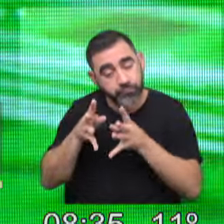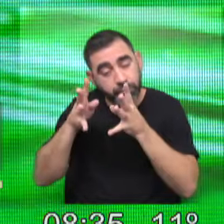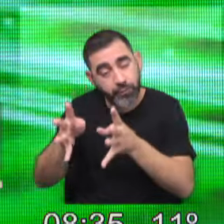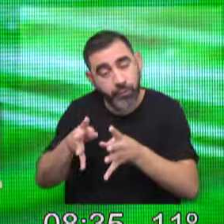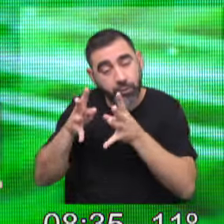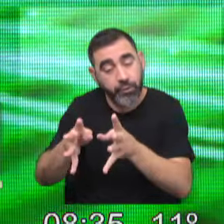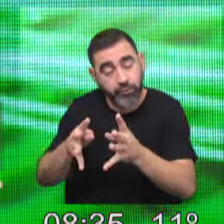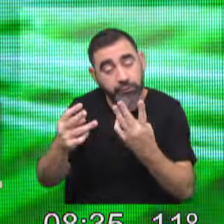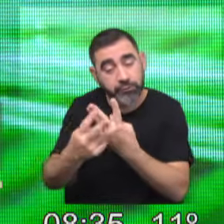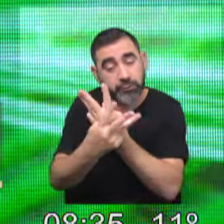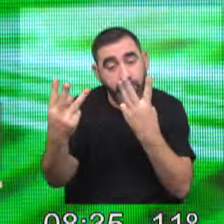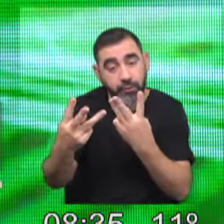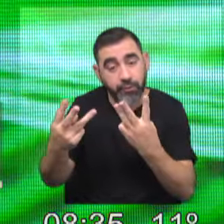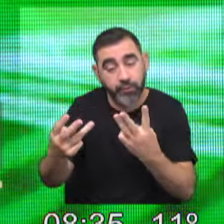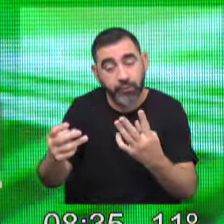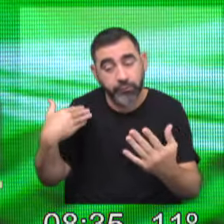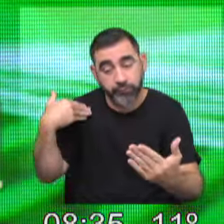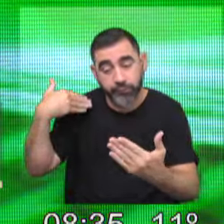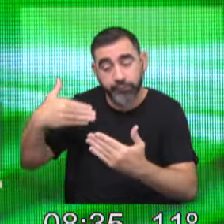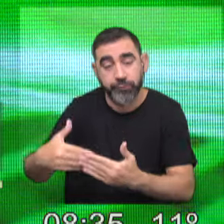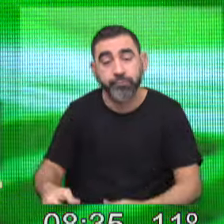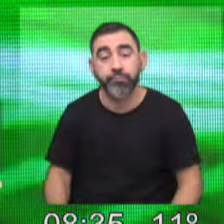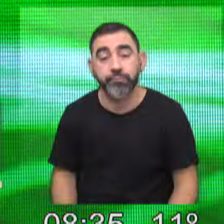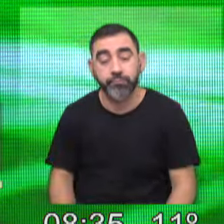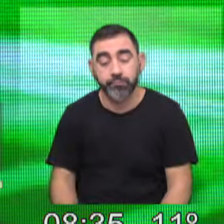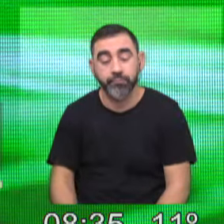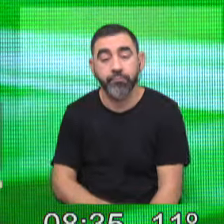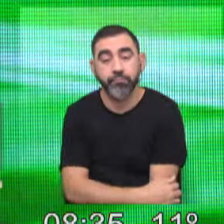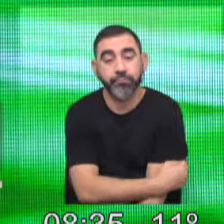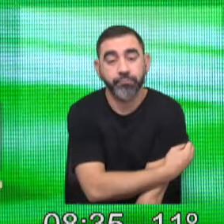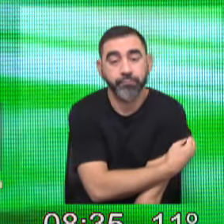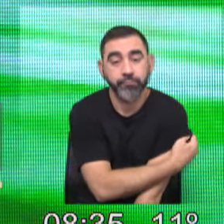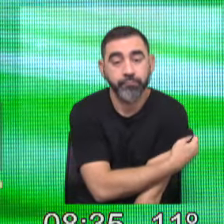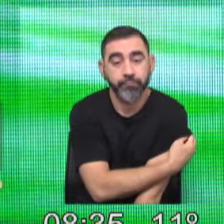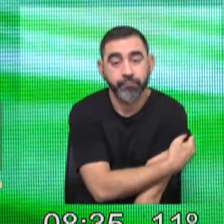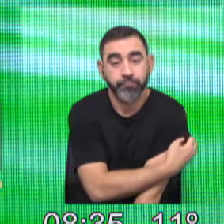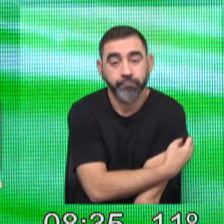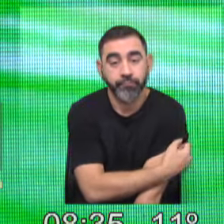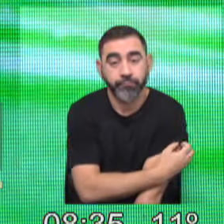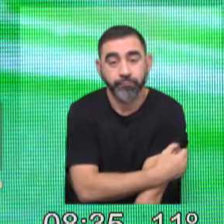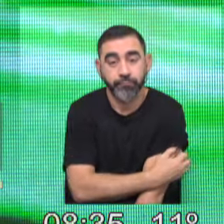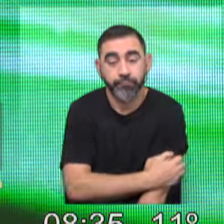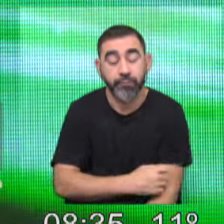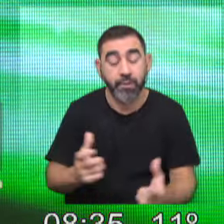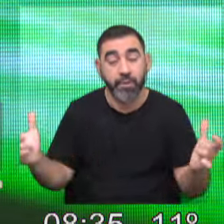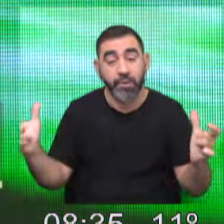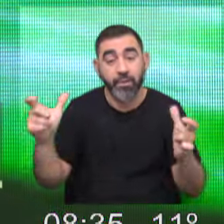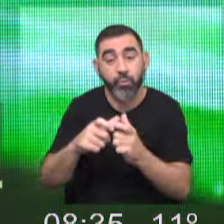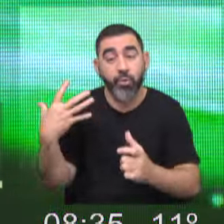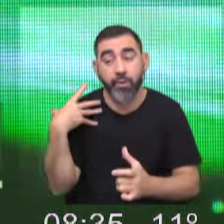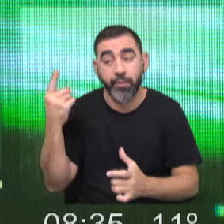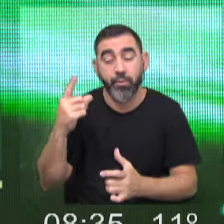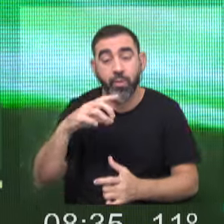estímulos que he tenido viniendo aquí. ¿Por qué? Porque primero, la reunión que tuve con el rector